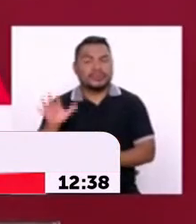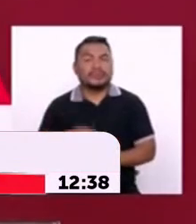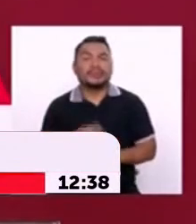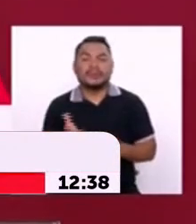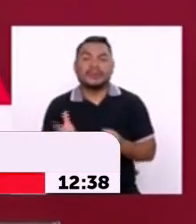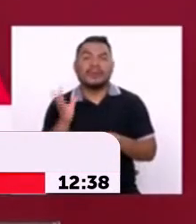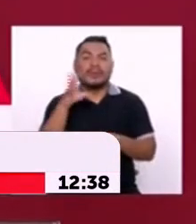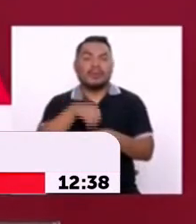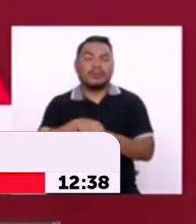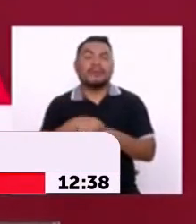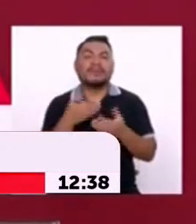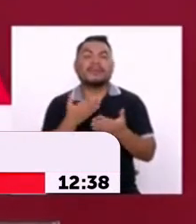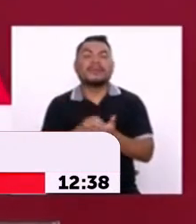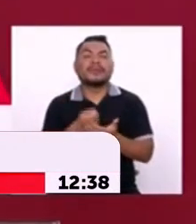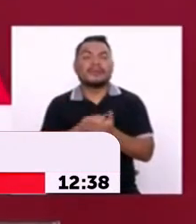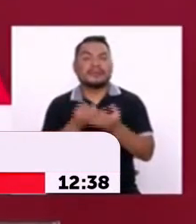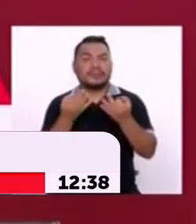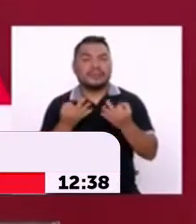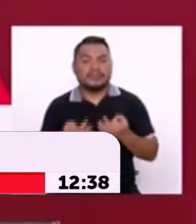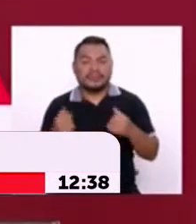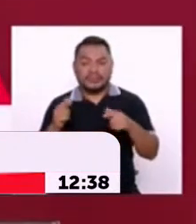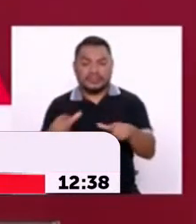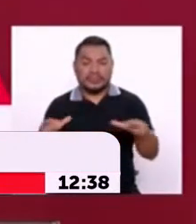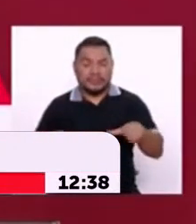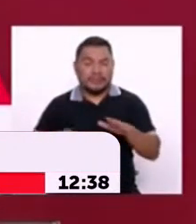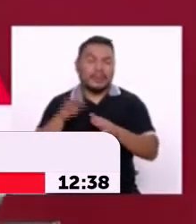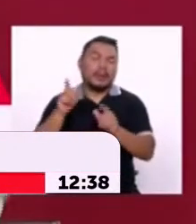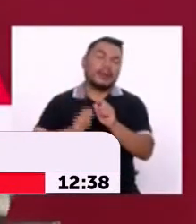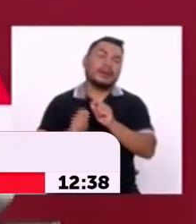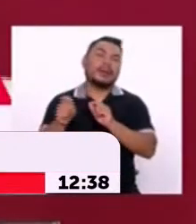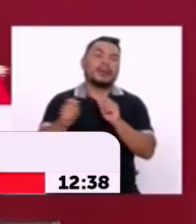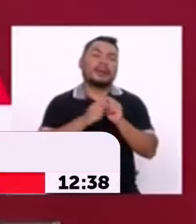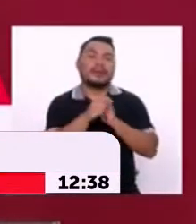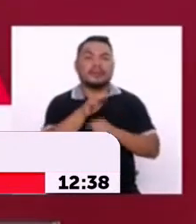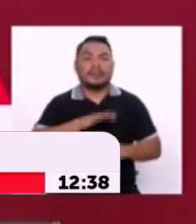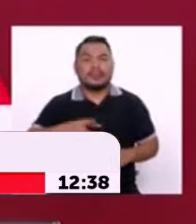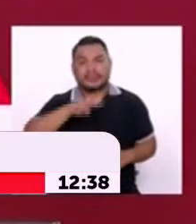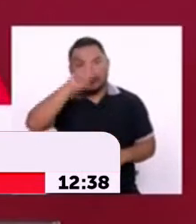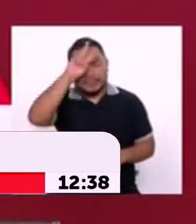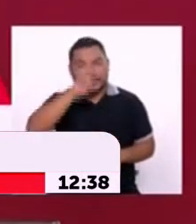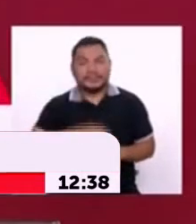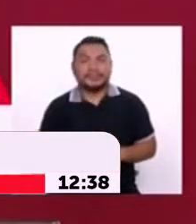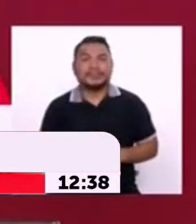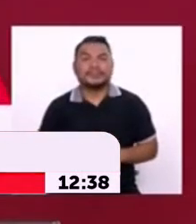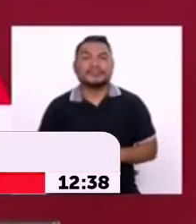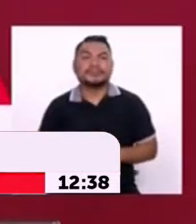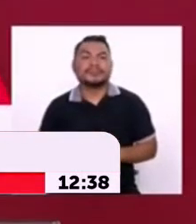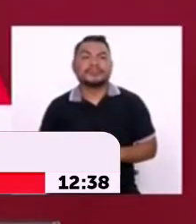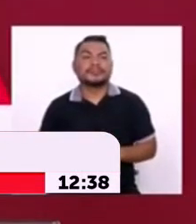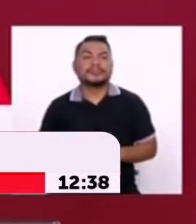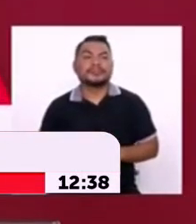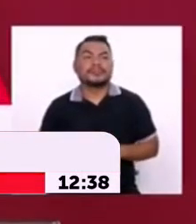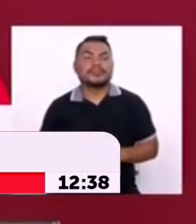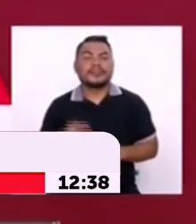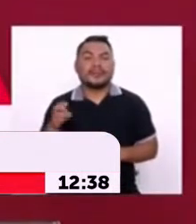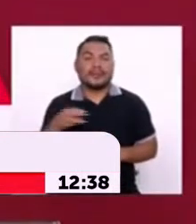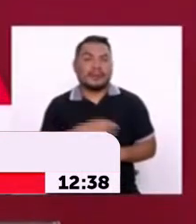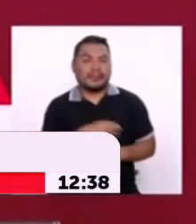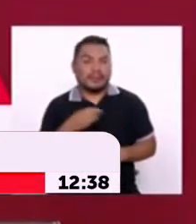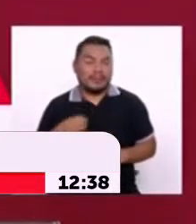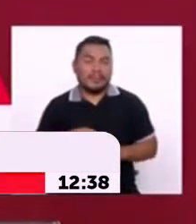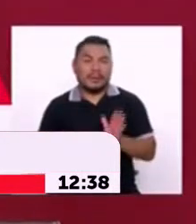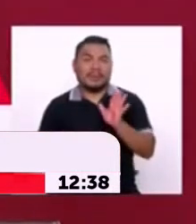de inclusión financiera en las zonas más alejadas de nuestro país. En